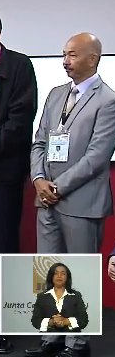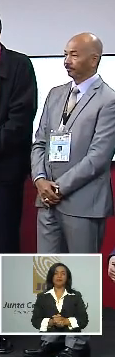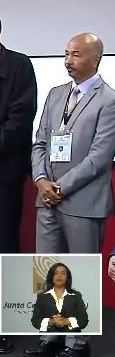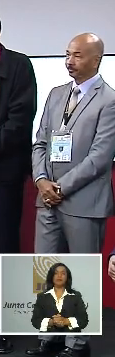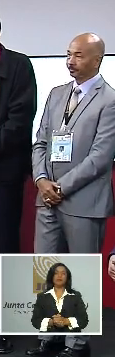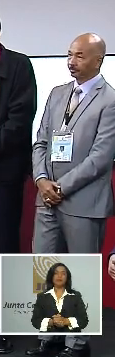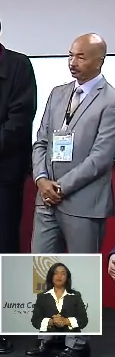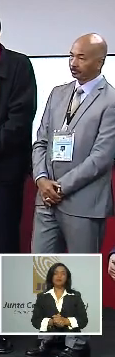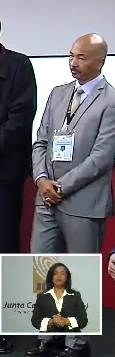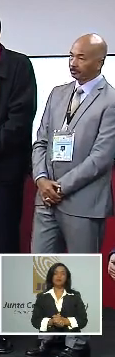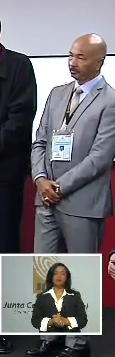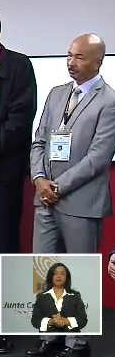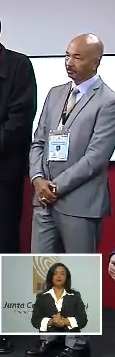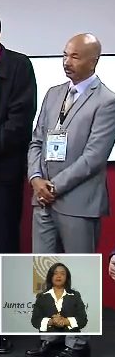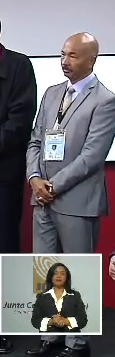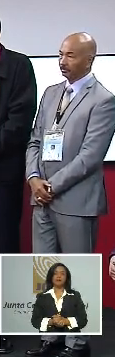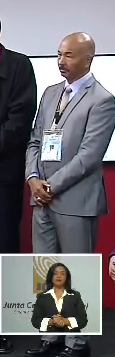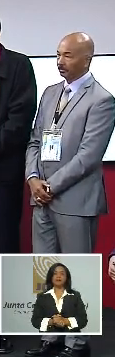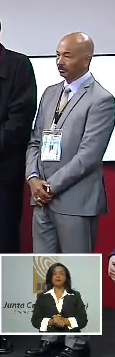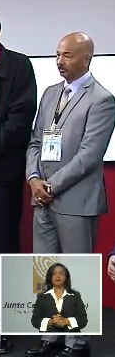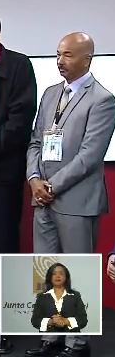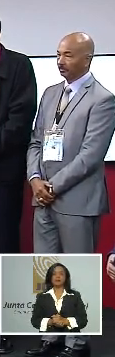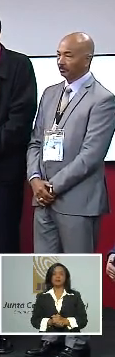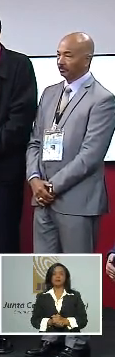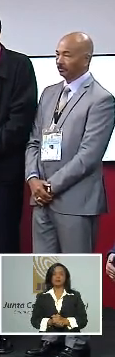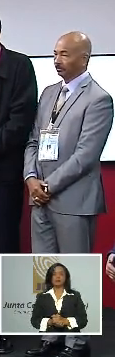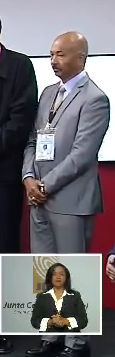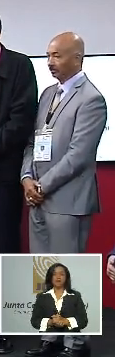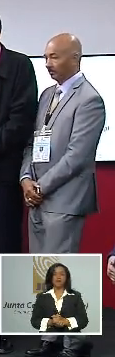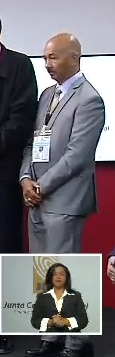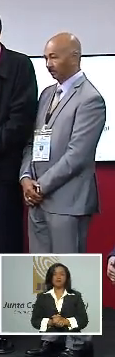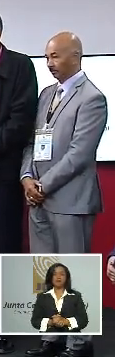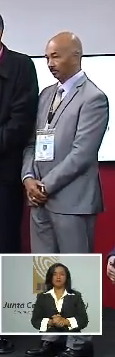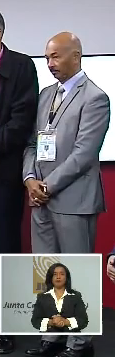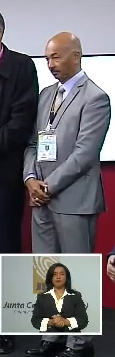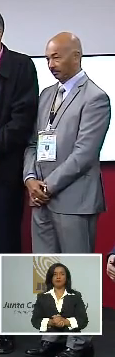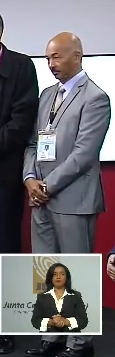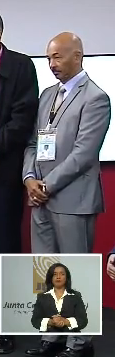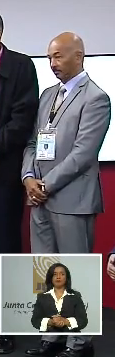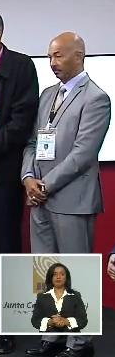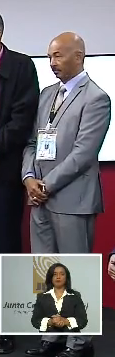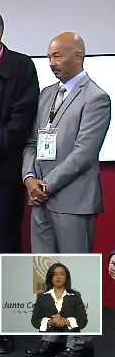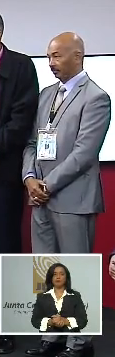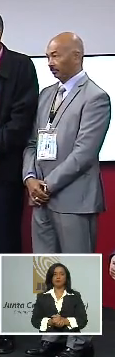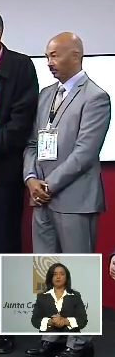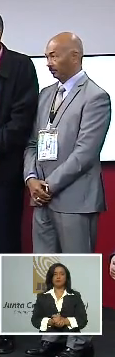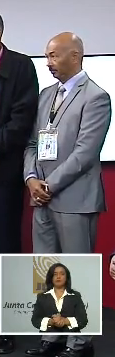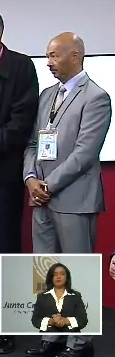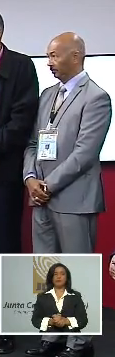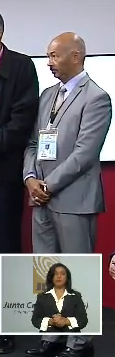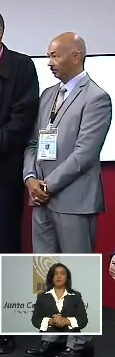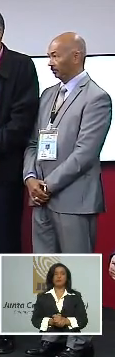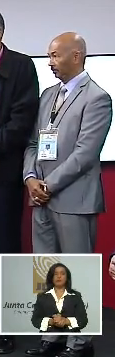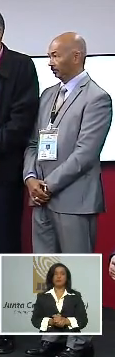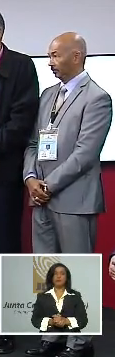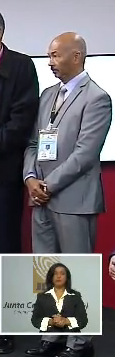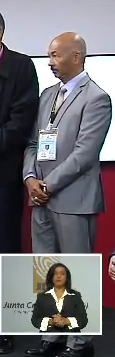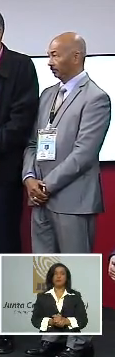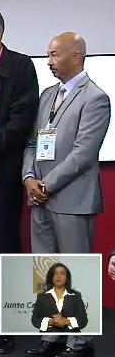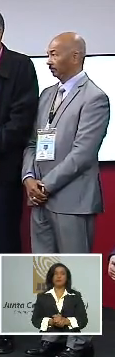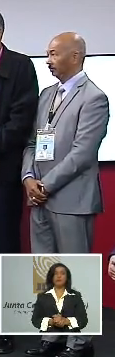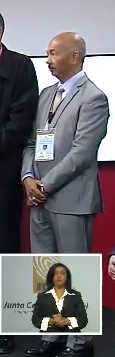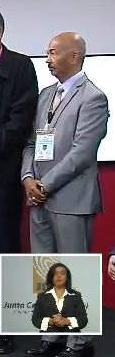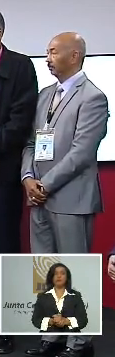suficientemente transparentes, ¿piensan ustedes que esto podría superar el trauma vivido por la sociedad dominicana? Mire,